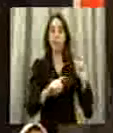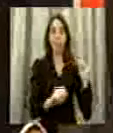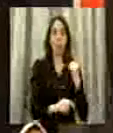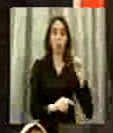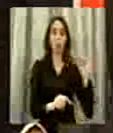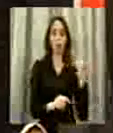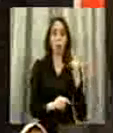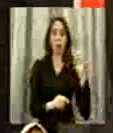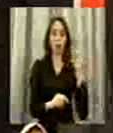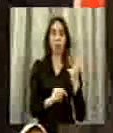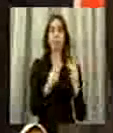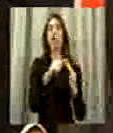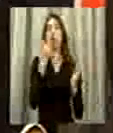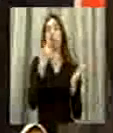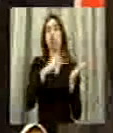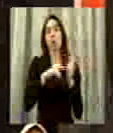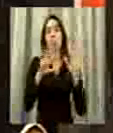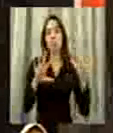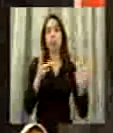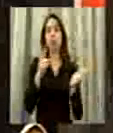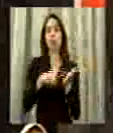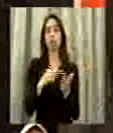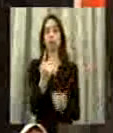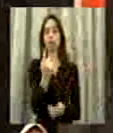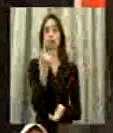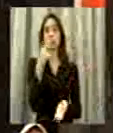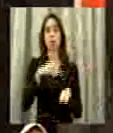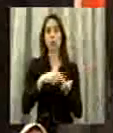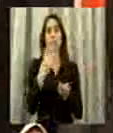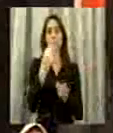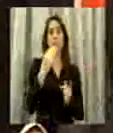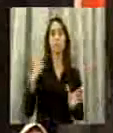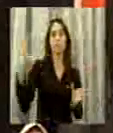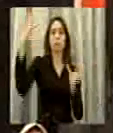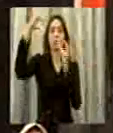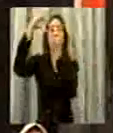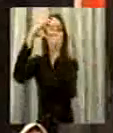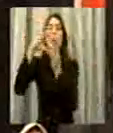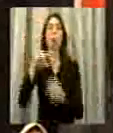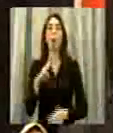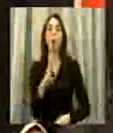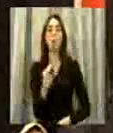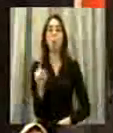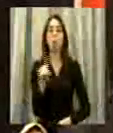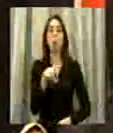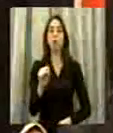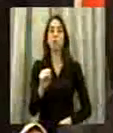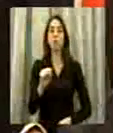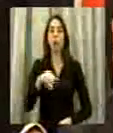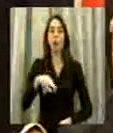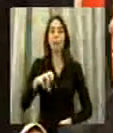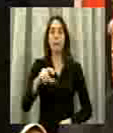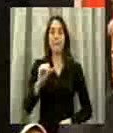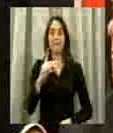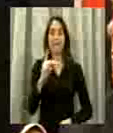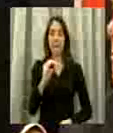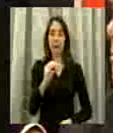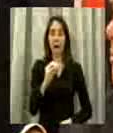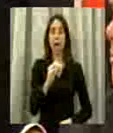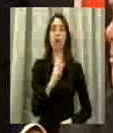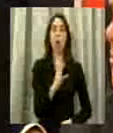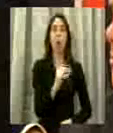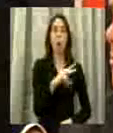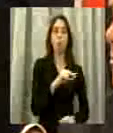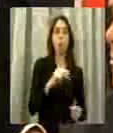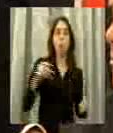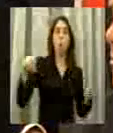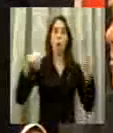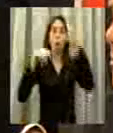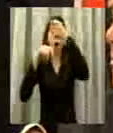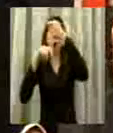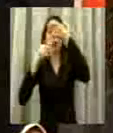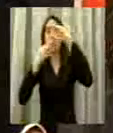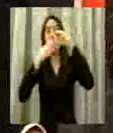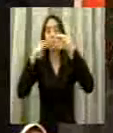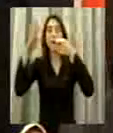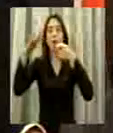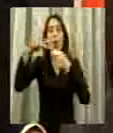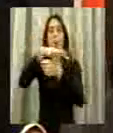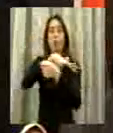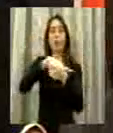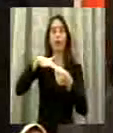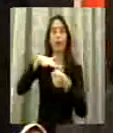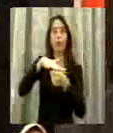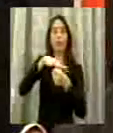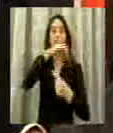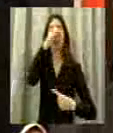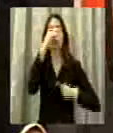salimos 2010, 2011 y 2012 a los mercados y colocamos uno de los hitos para nosotros en la colocación de un bono en las mejores